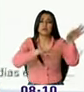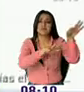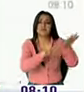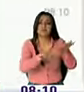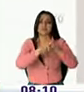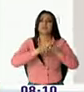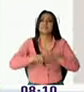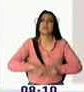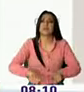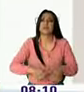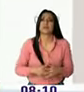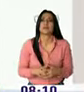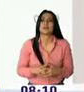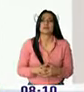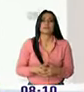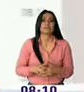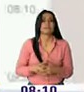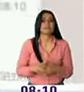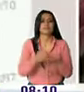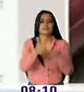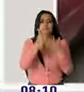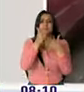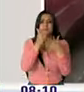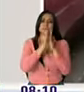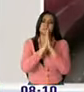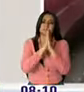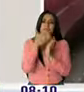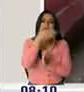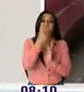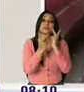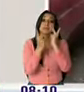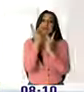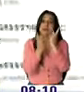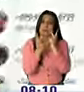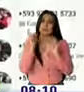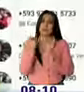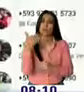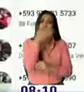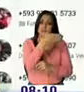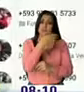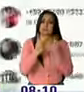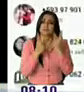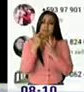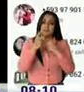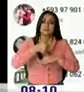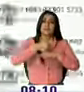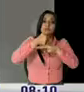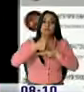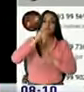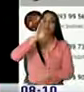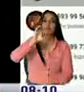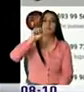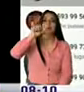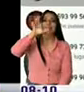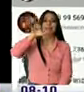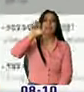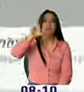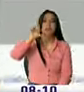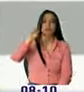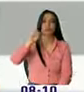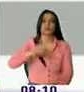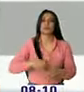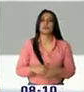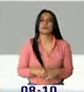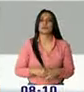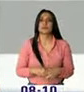llueve. Nos gustaría que por este medio nos ayuden, nos visiten. Seguro estamos ahí. Autoridades, en el Beaterio, en la concha, está hecho un verdadero desastre. Y